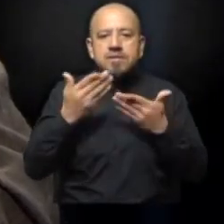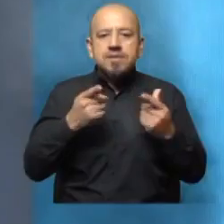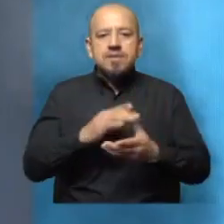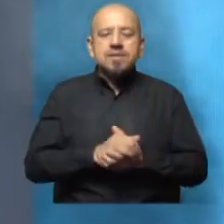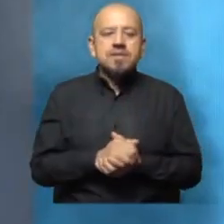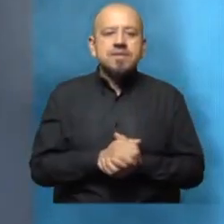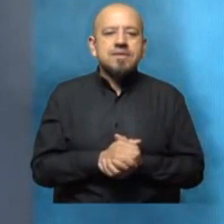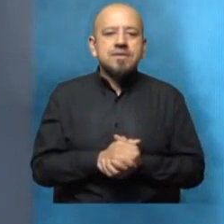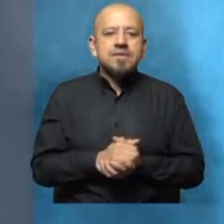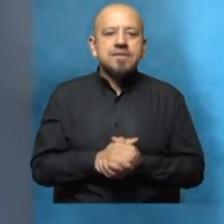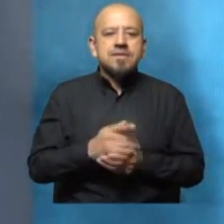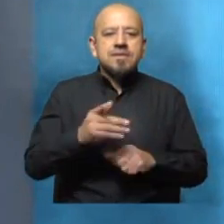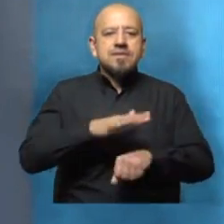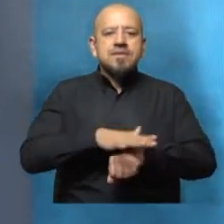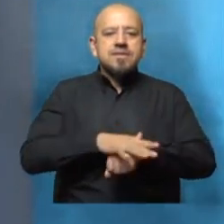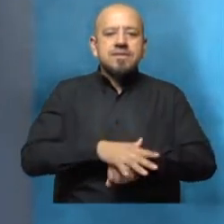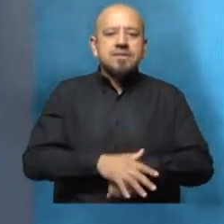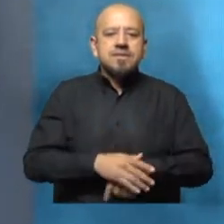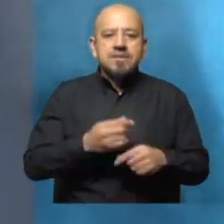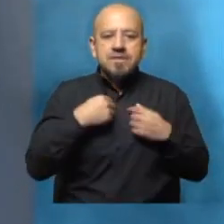en este momento